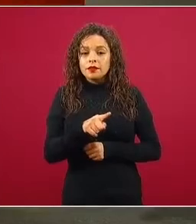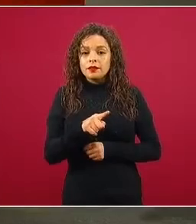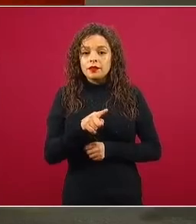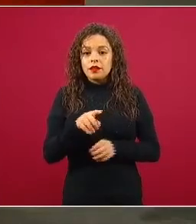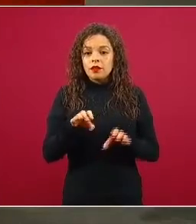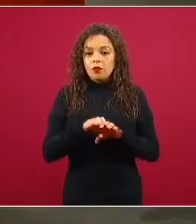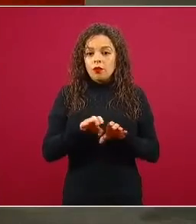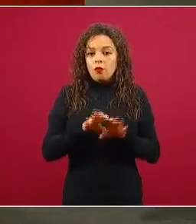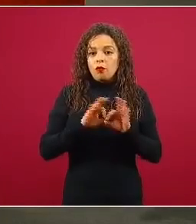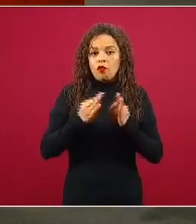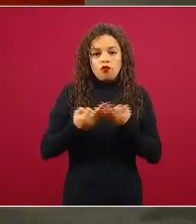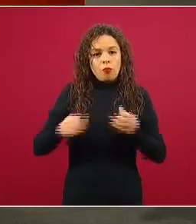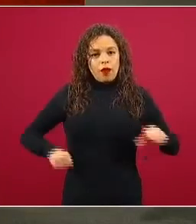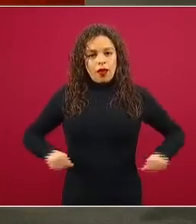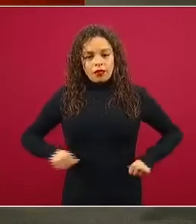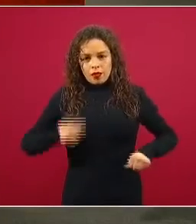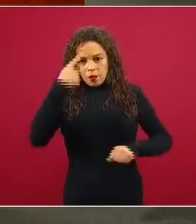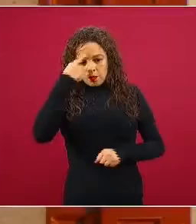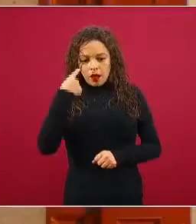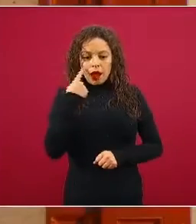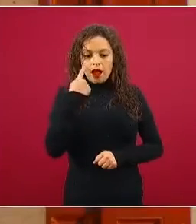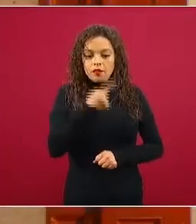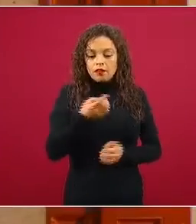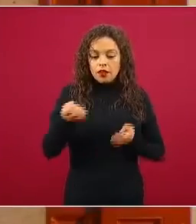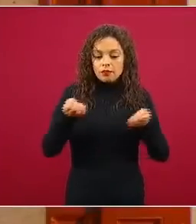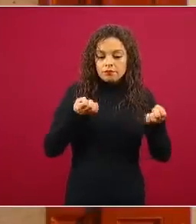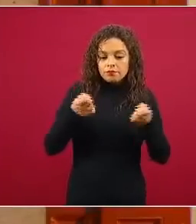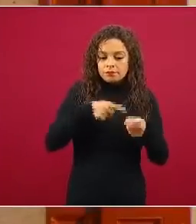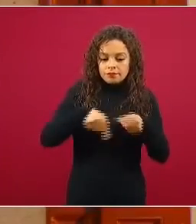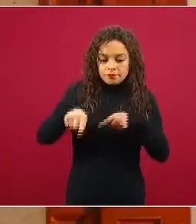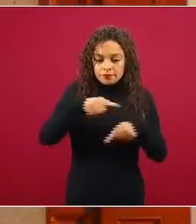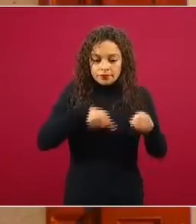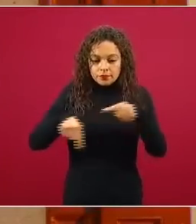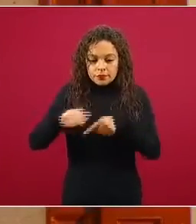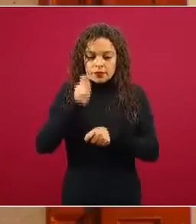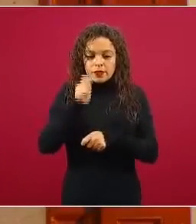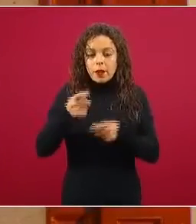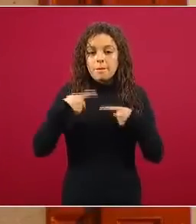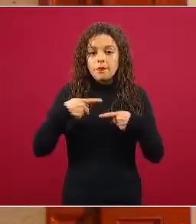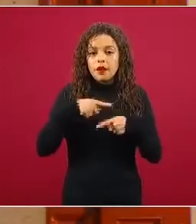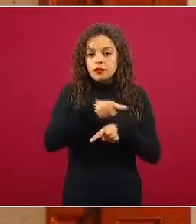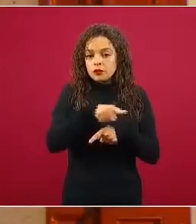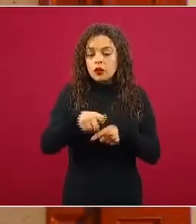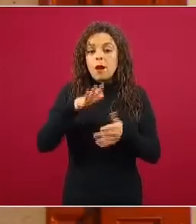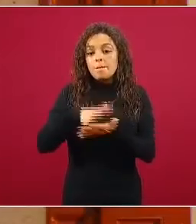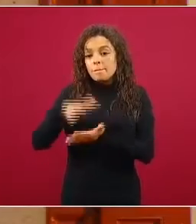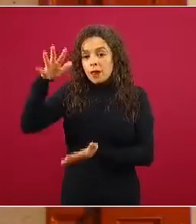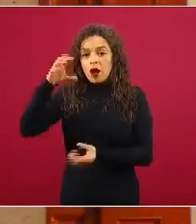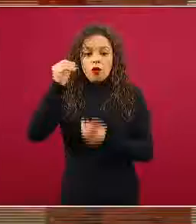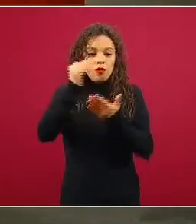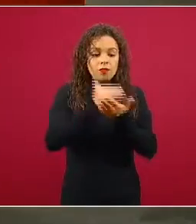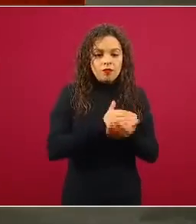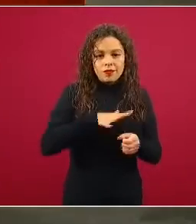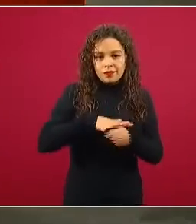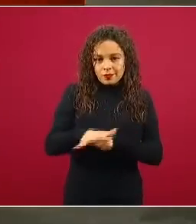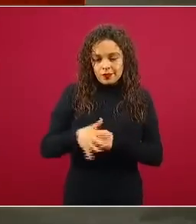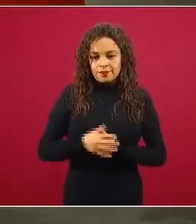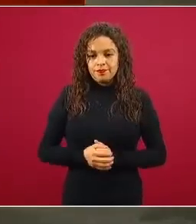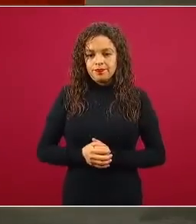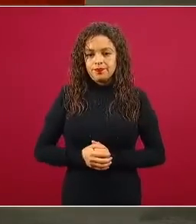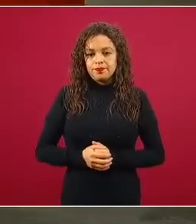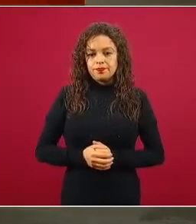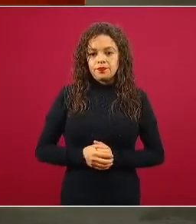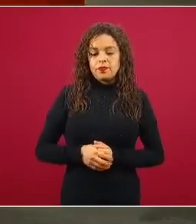es la potencial carga en este grupo. Sin embargo, también las unidades no USMER, es decir, todas las demás